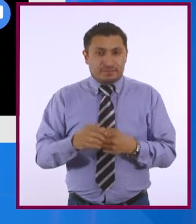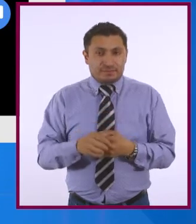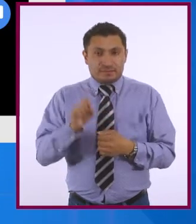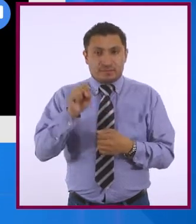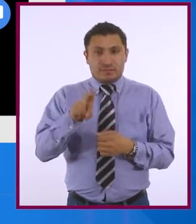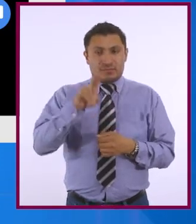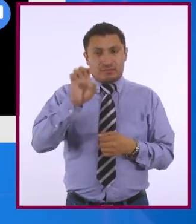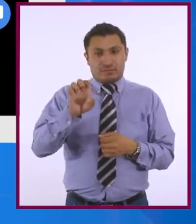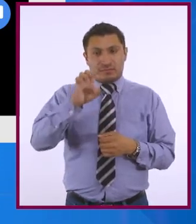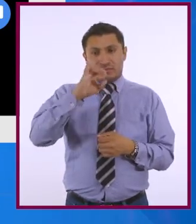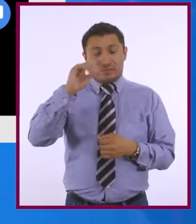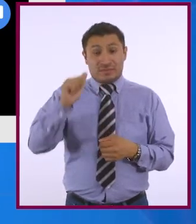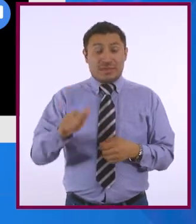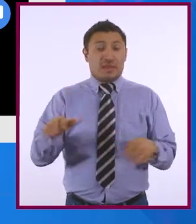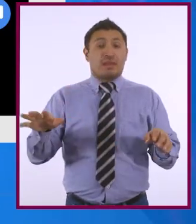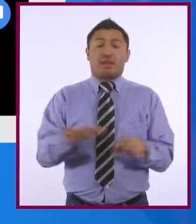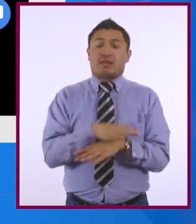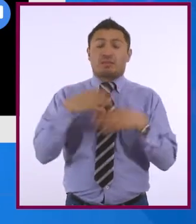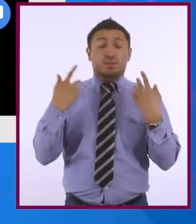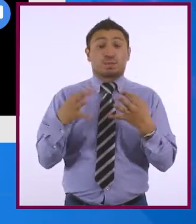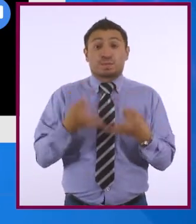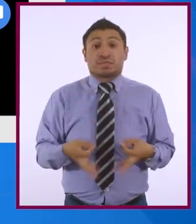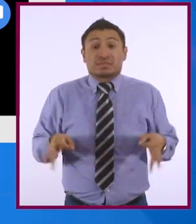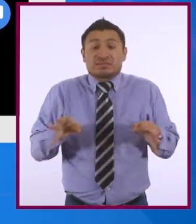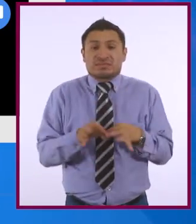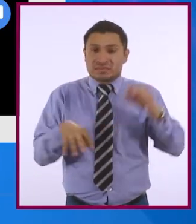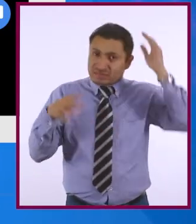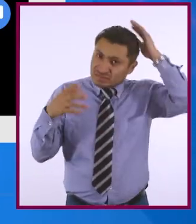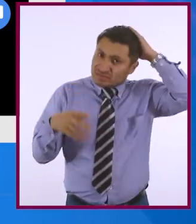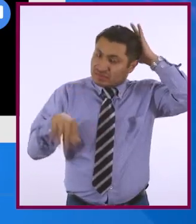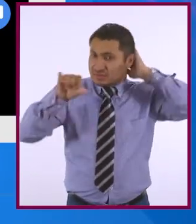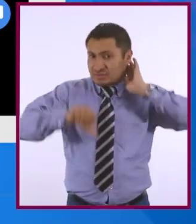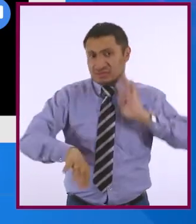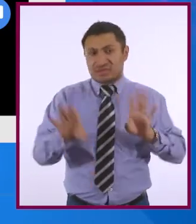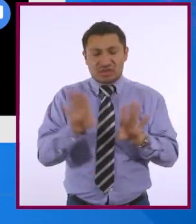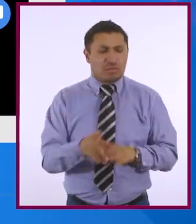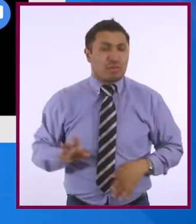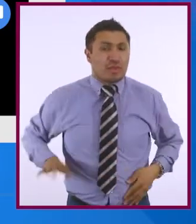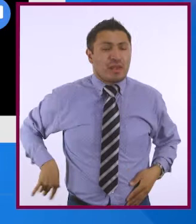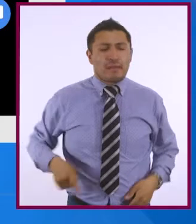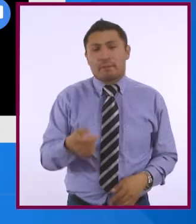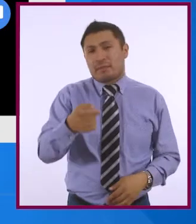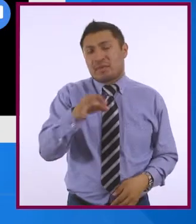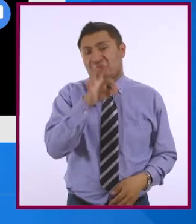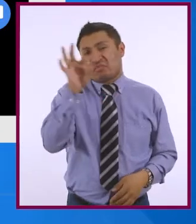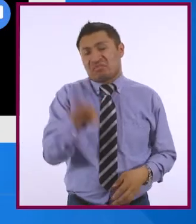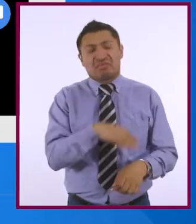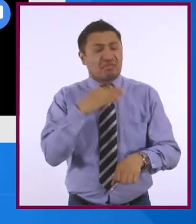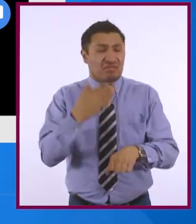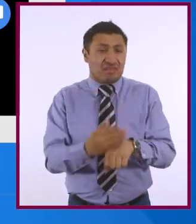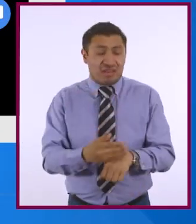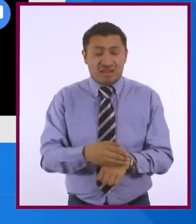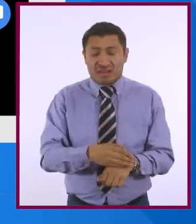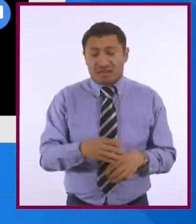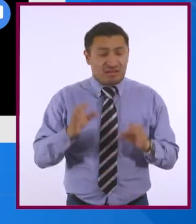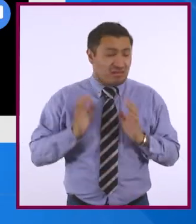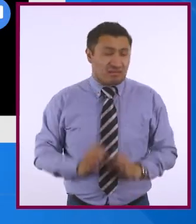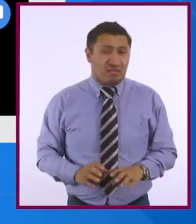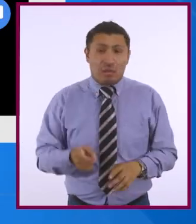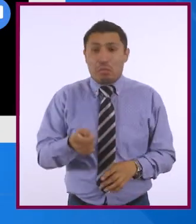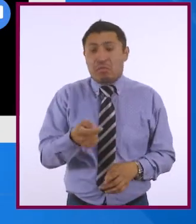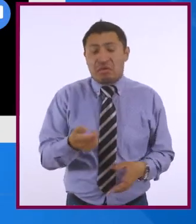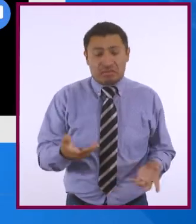los resultados han sido dramáticos y hoy apenas un pequeño porcentaje es castigado de forma corporal, ¿no?